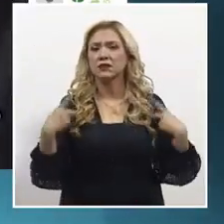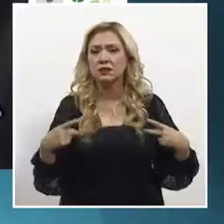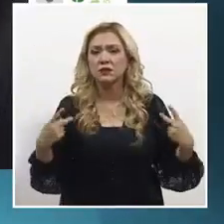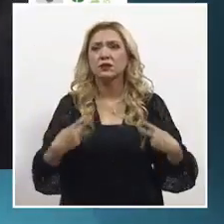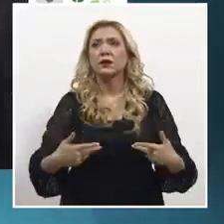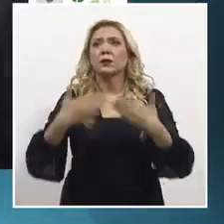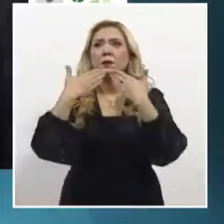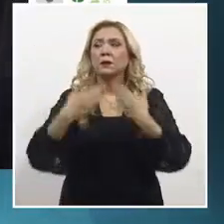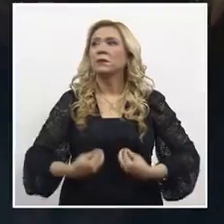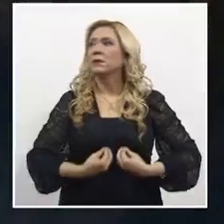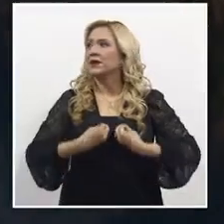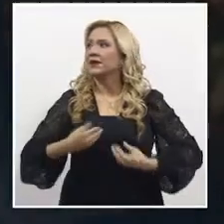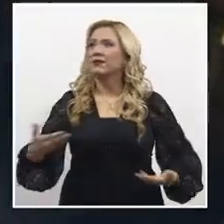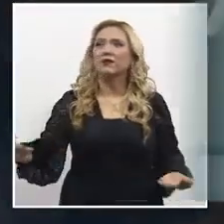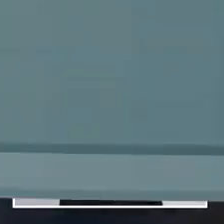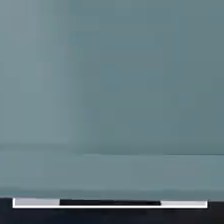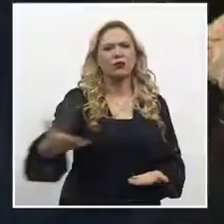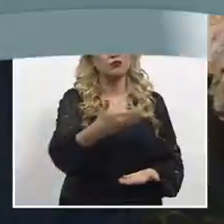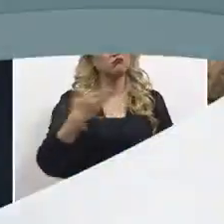ambiente adecuado.